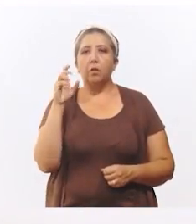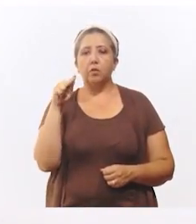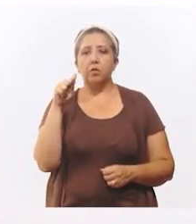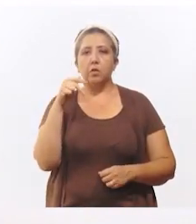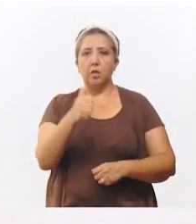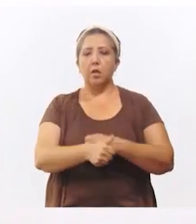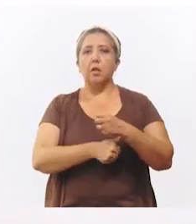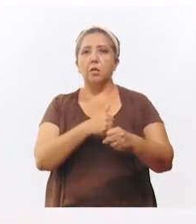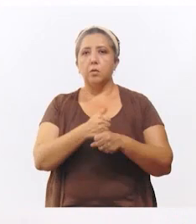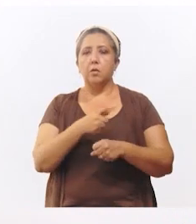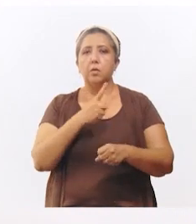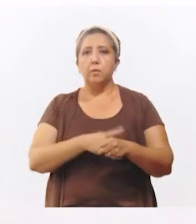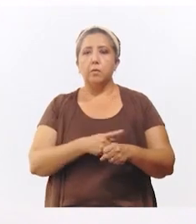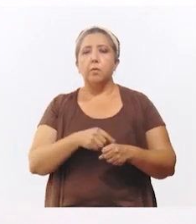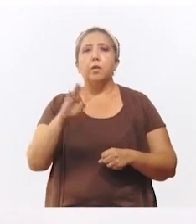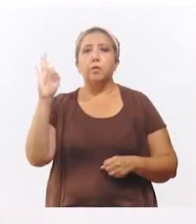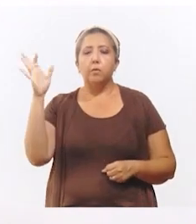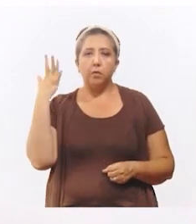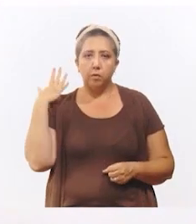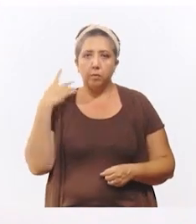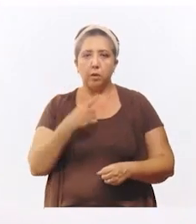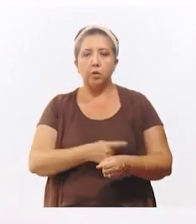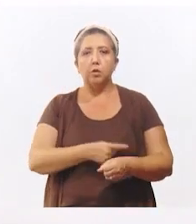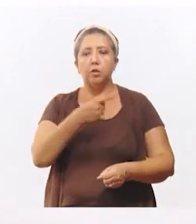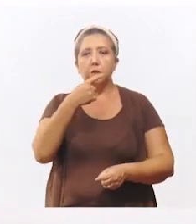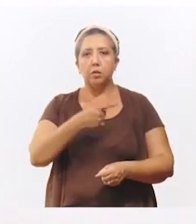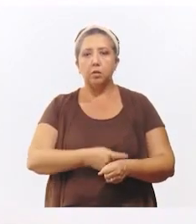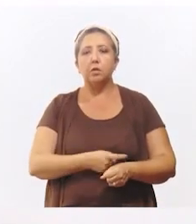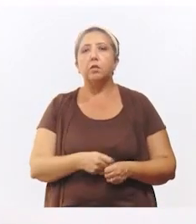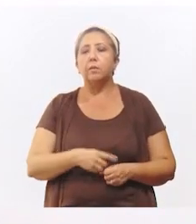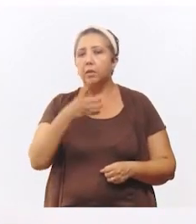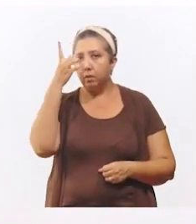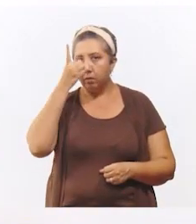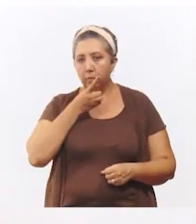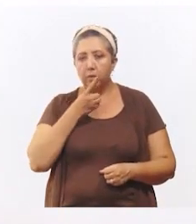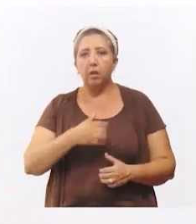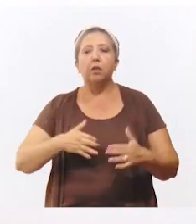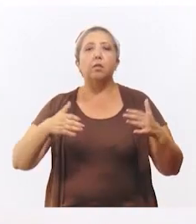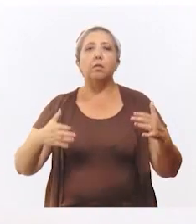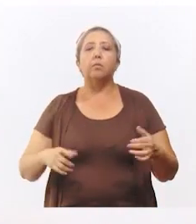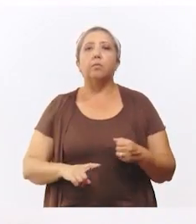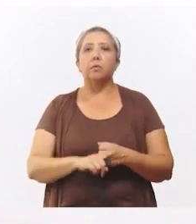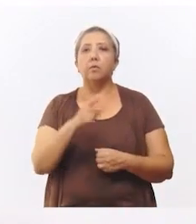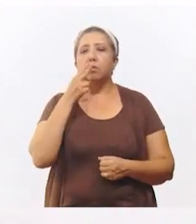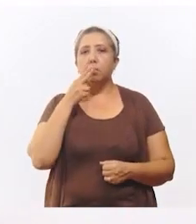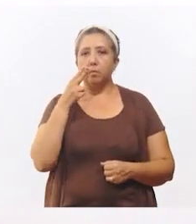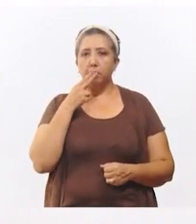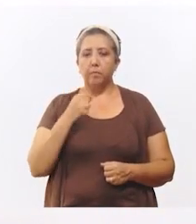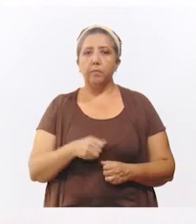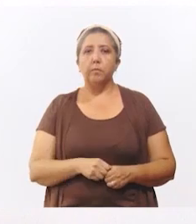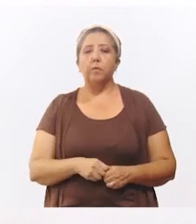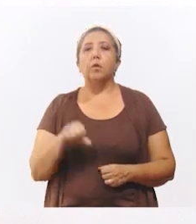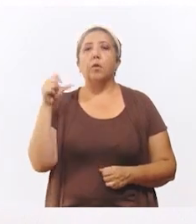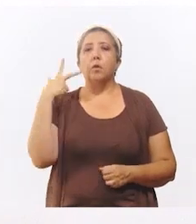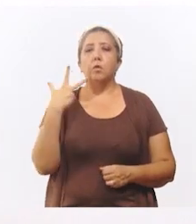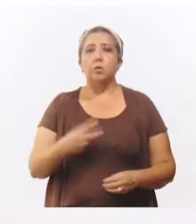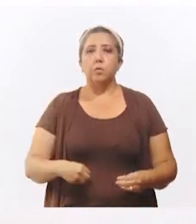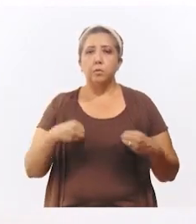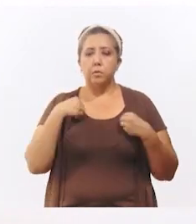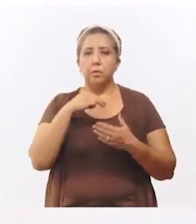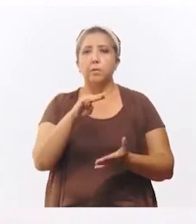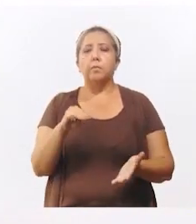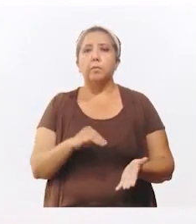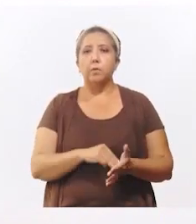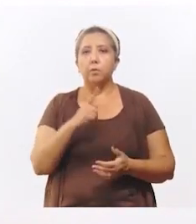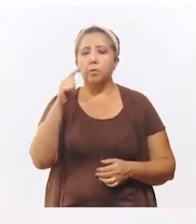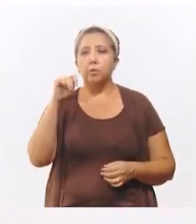80 años. Sus principales enfermedades fueron hipertensión arterial, diabetes, obesidad y tabaquismo. 8 residían en